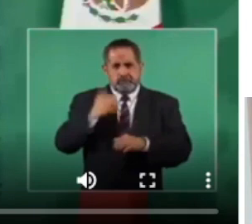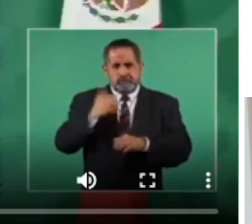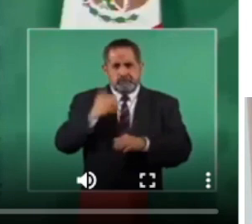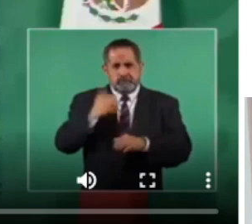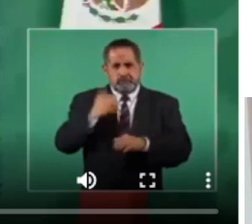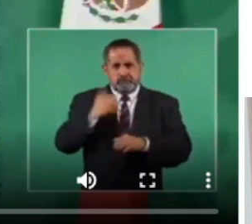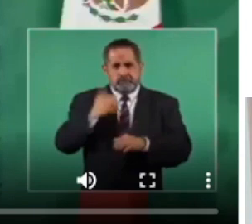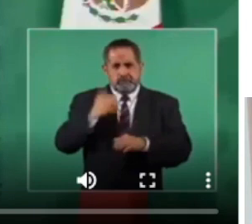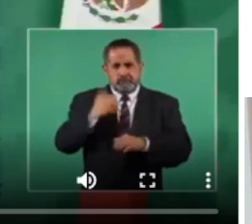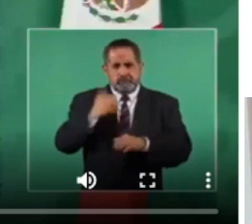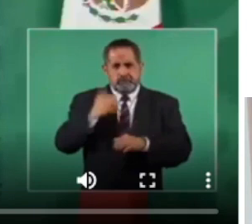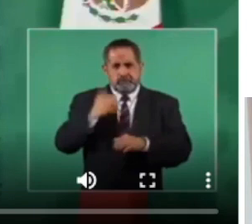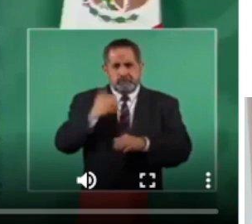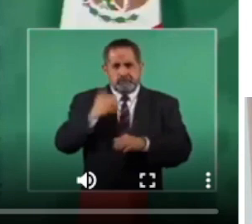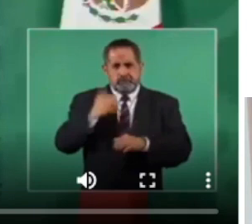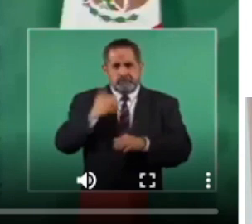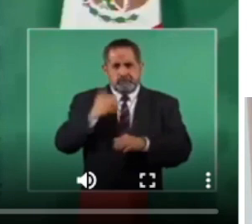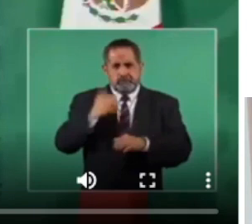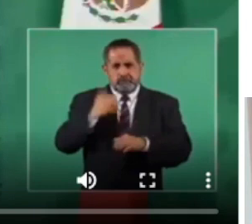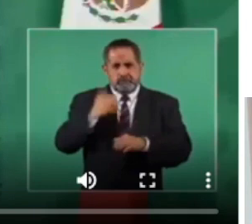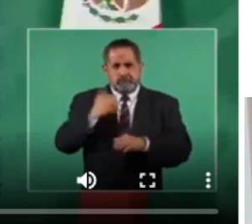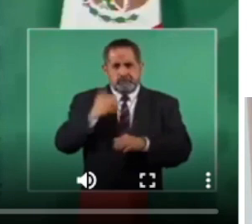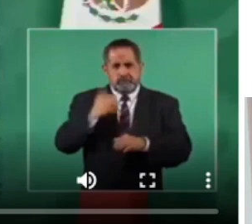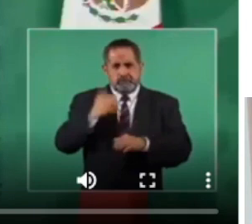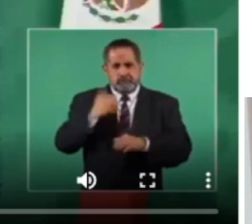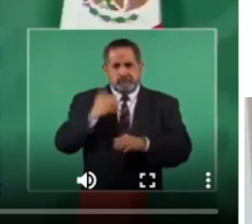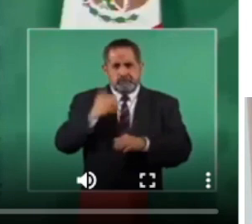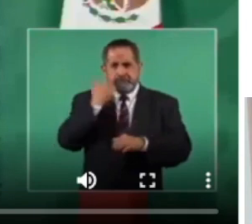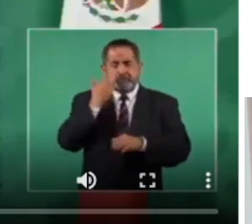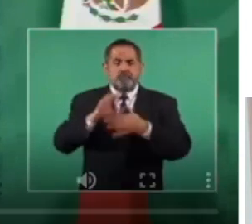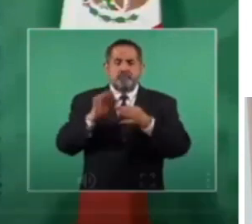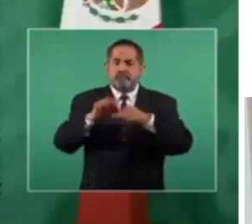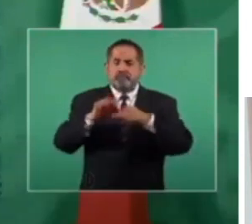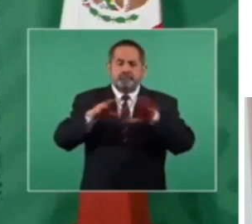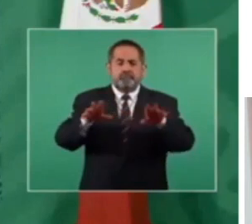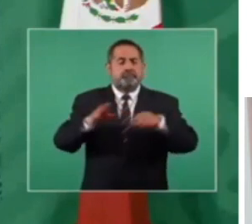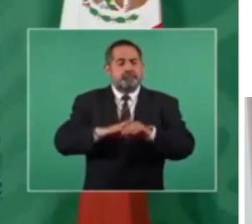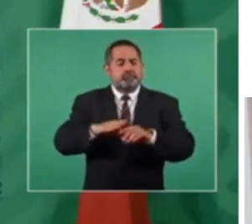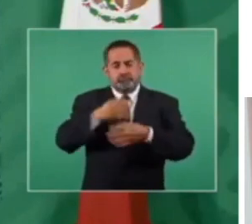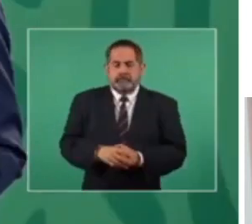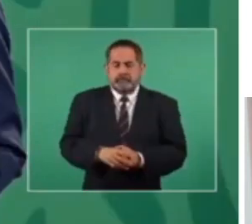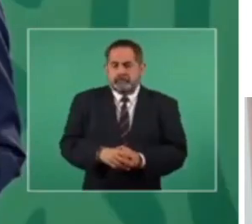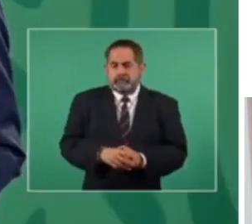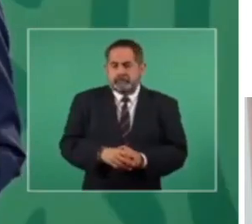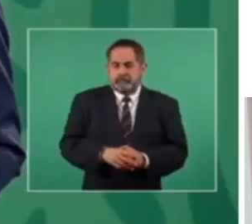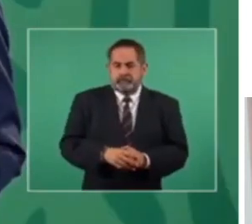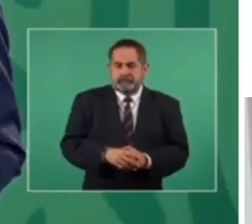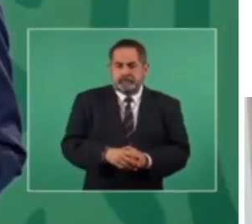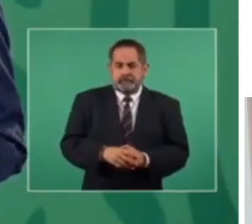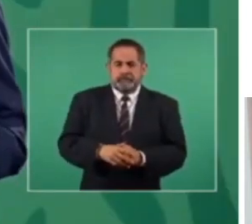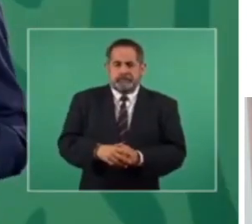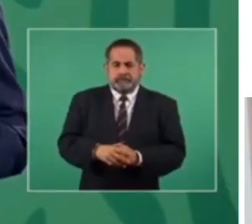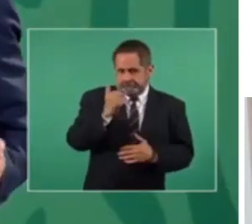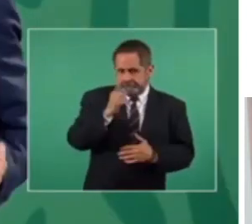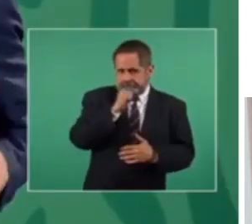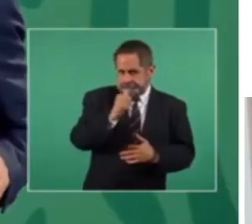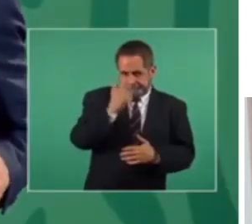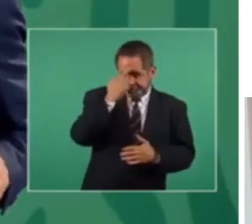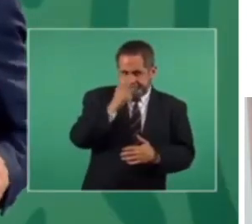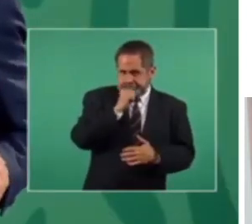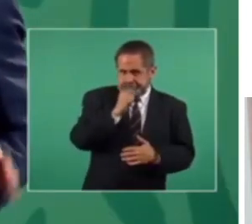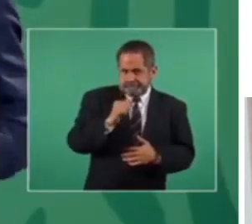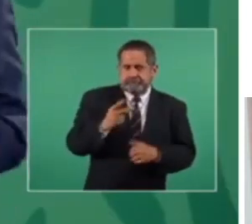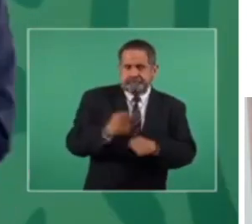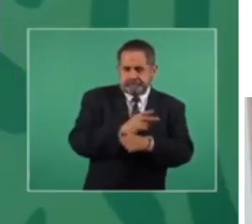que obviamente pues tiene temblando a todos los corruptos. Mandar un mensaje: injustificadamente ha